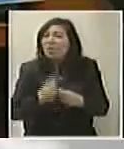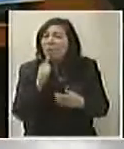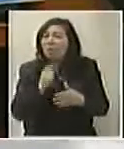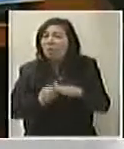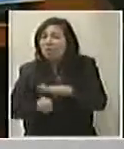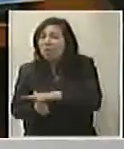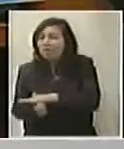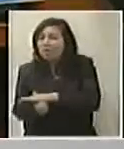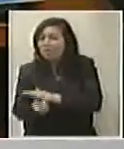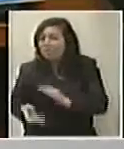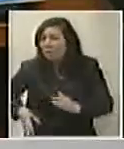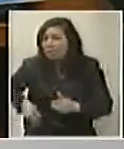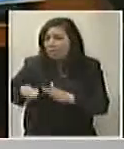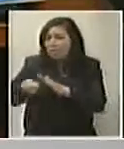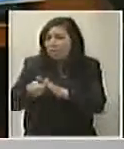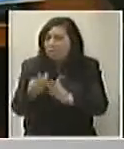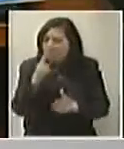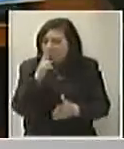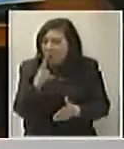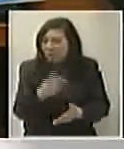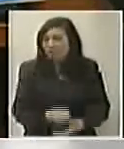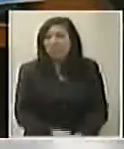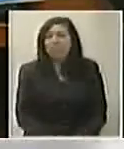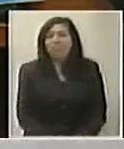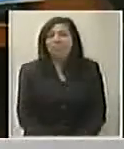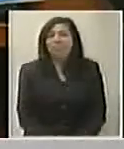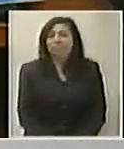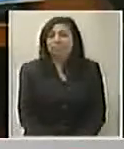coima que sale del bolsillo de los peruanos?